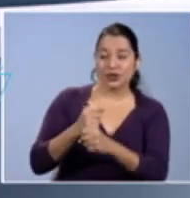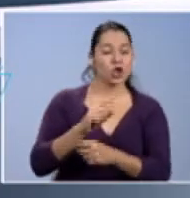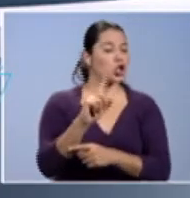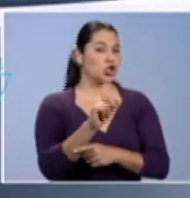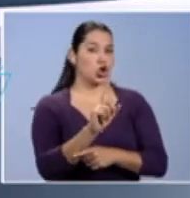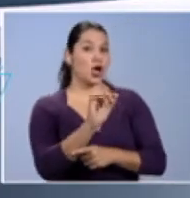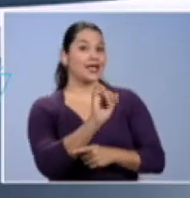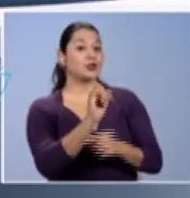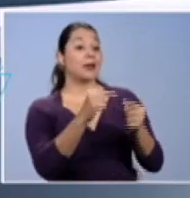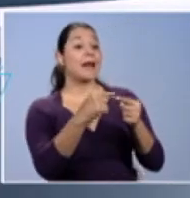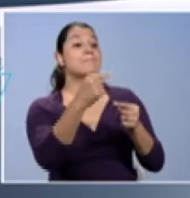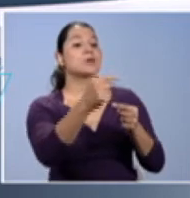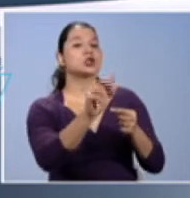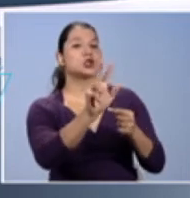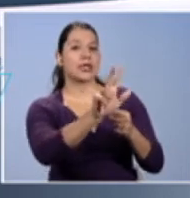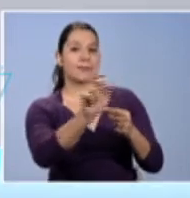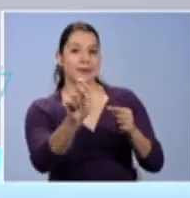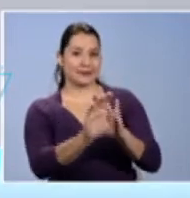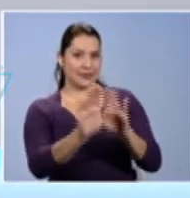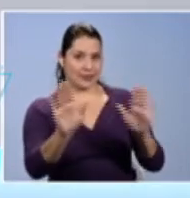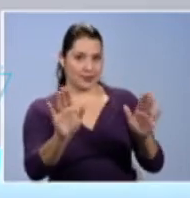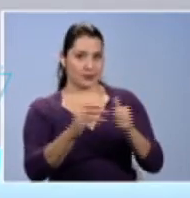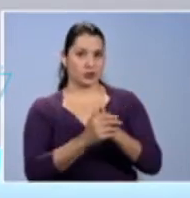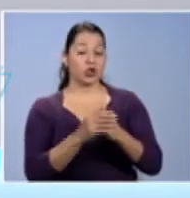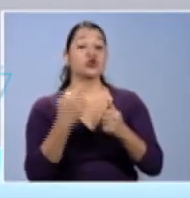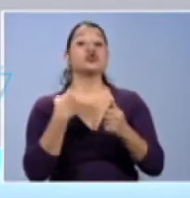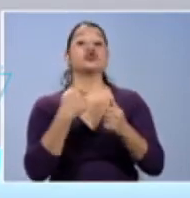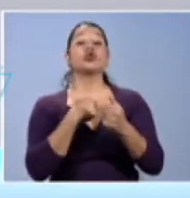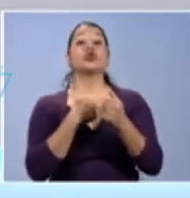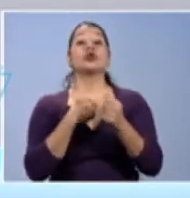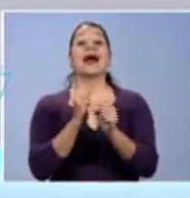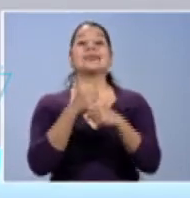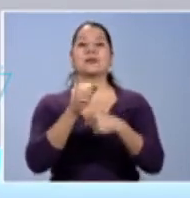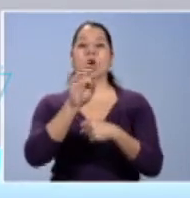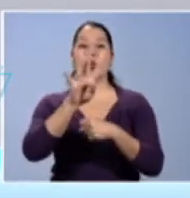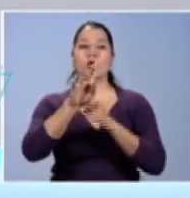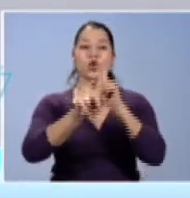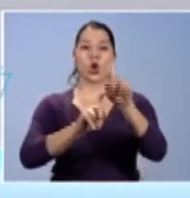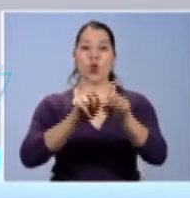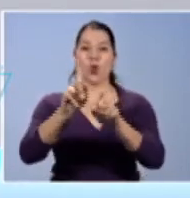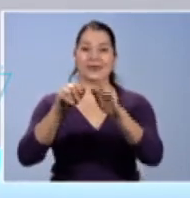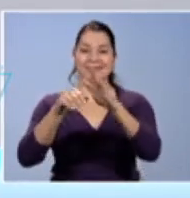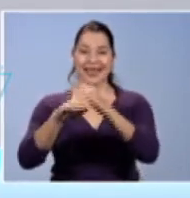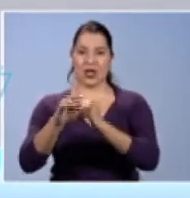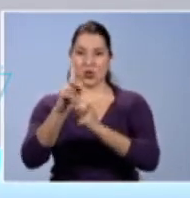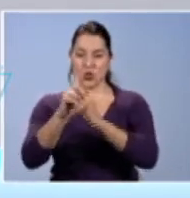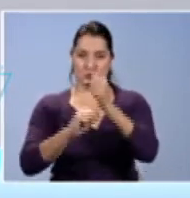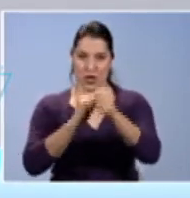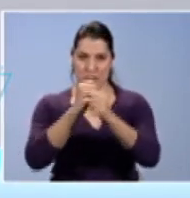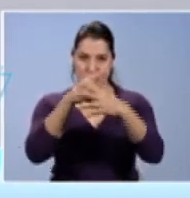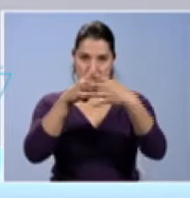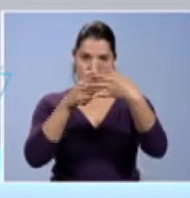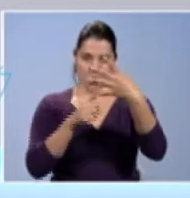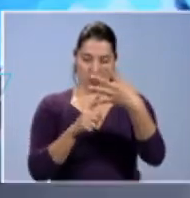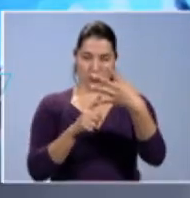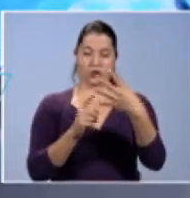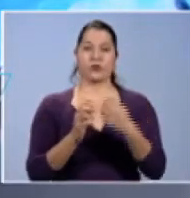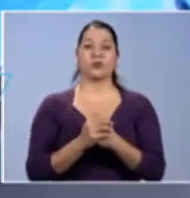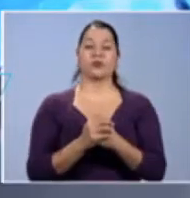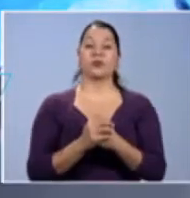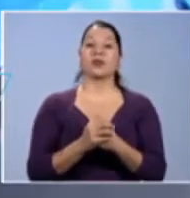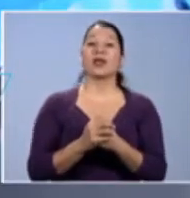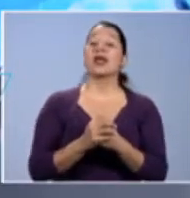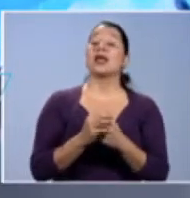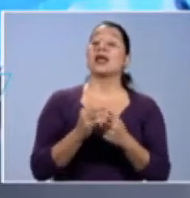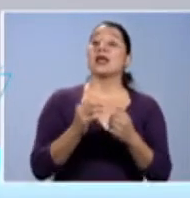expectativa es para el próximo trimestre. Si nosotros lanzamos 4 encuestas en el año, el problema de hacerlo en el año es que, y usted lo mencionaba antes, suceden